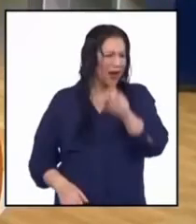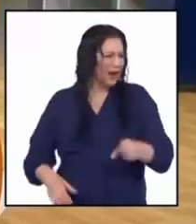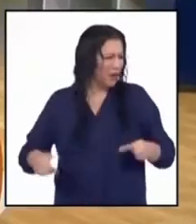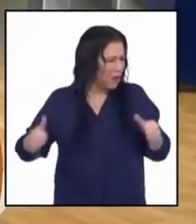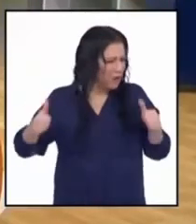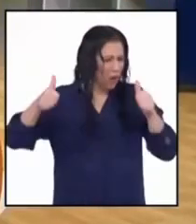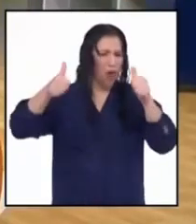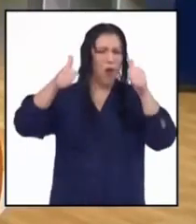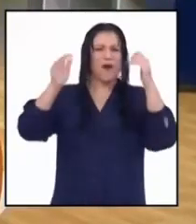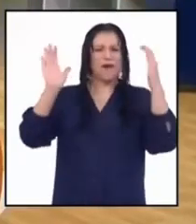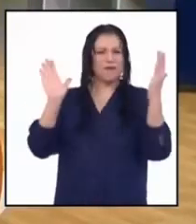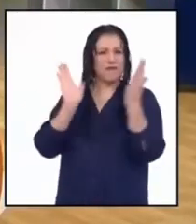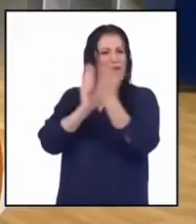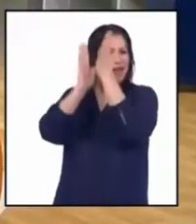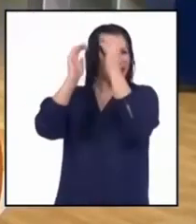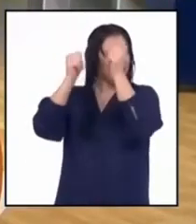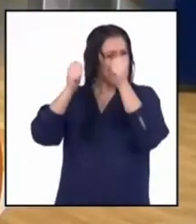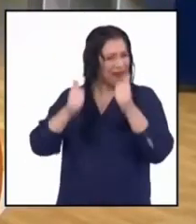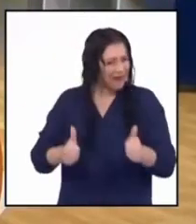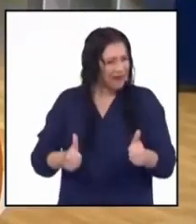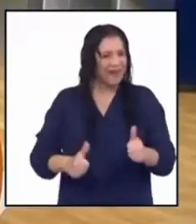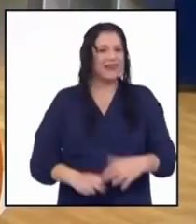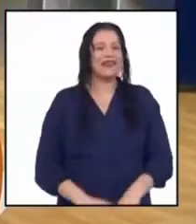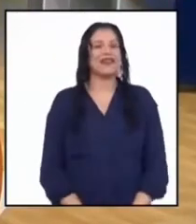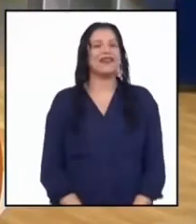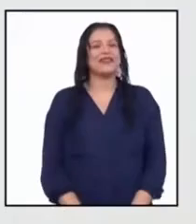¡Eso! ¡Buena!